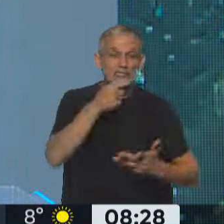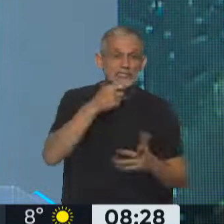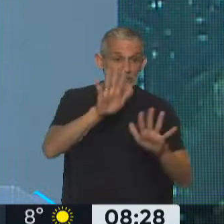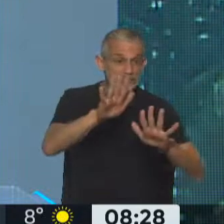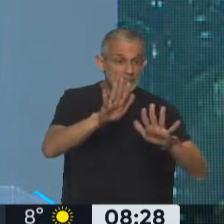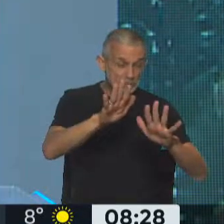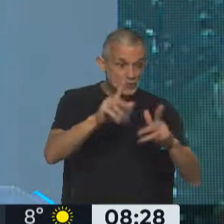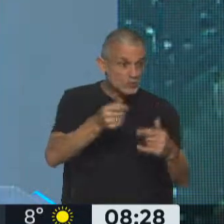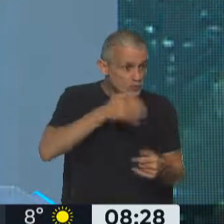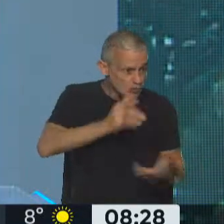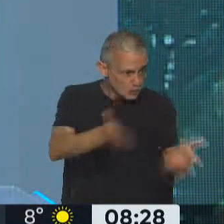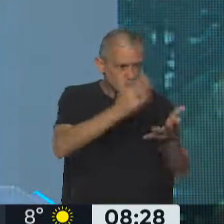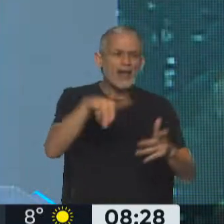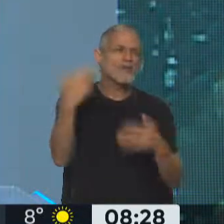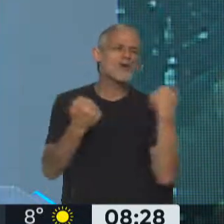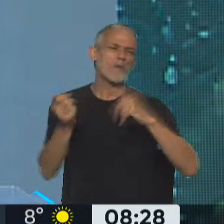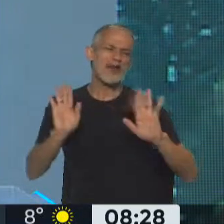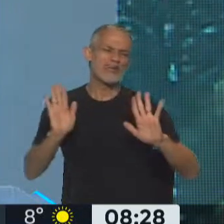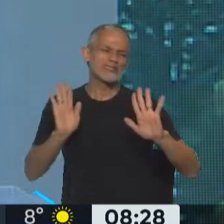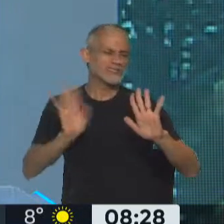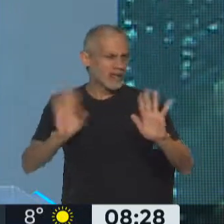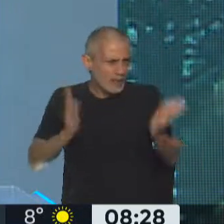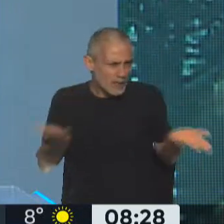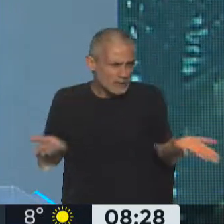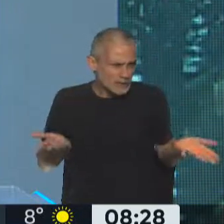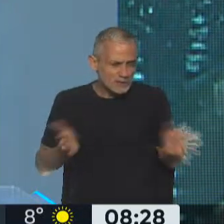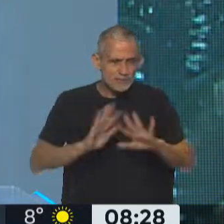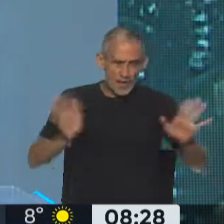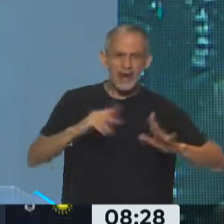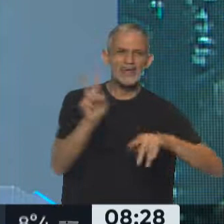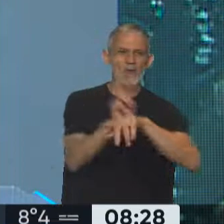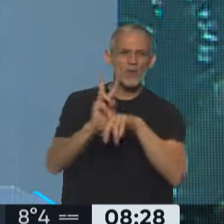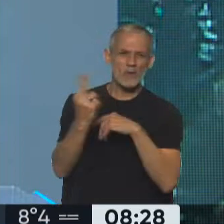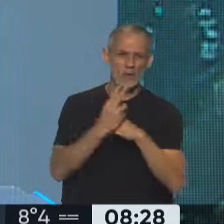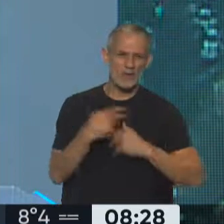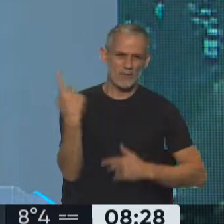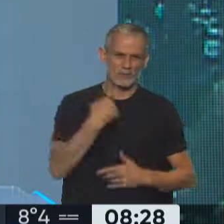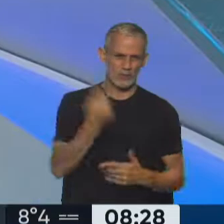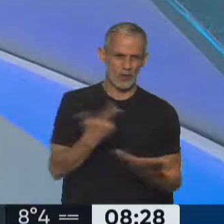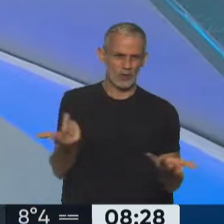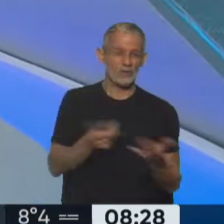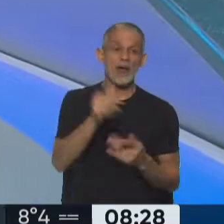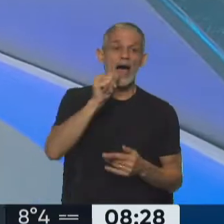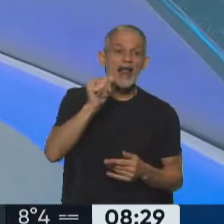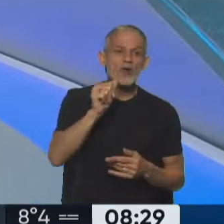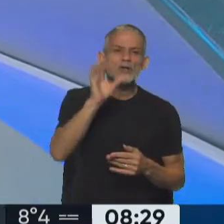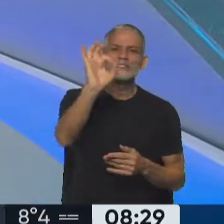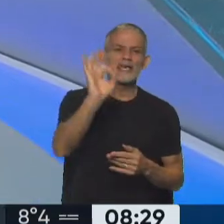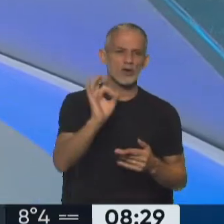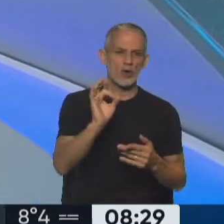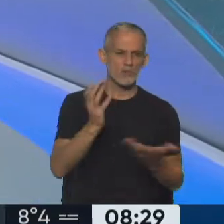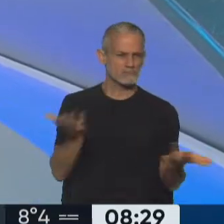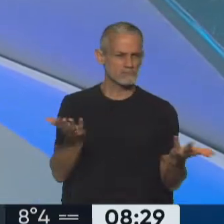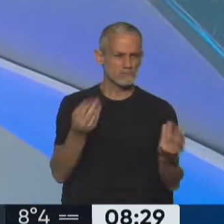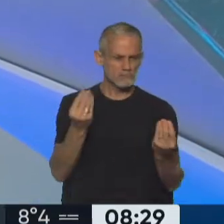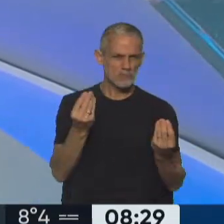vas a hacer después no conduzcas Esa es la diferencia esa porque ahí nos estamos cuidando a todos porque estamos hablando del alcohol cero con los